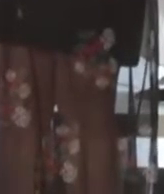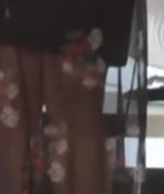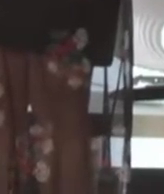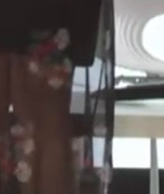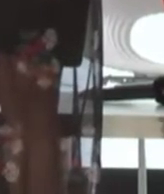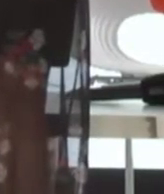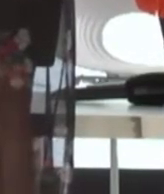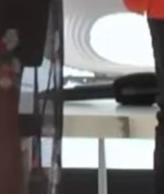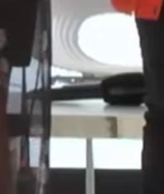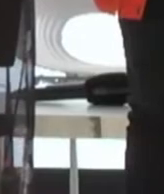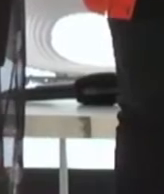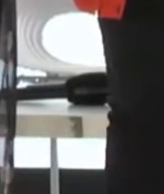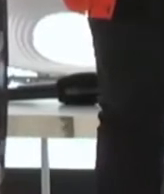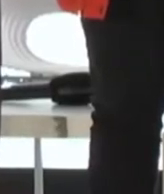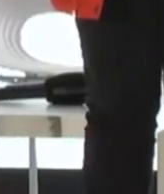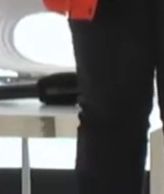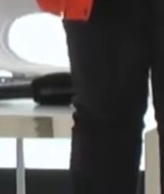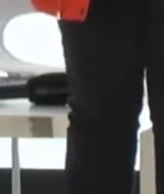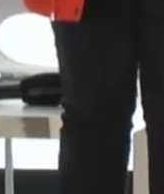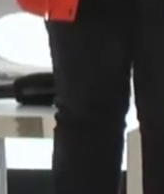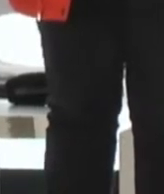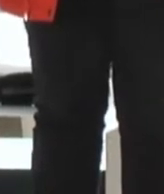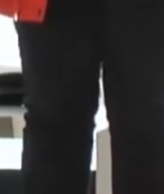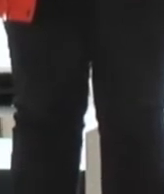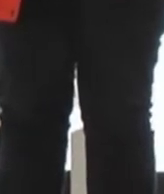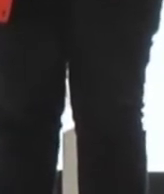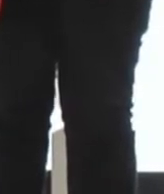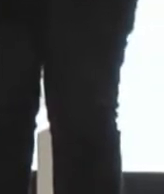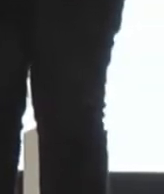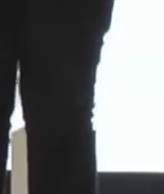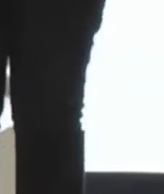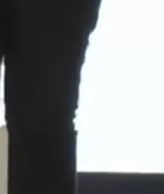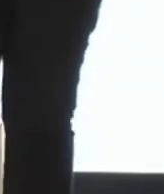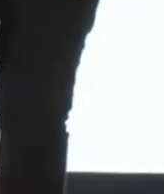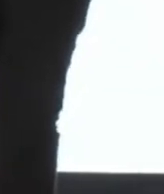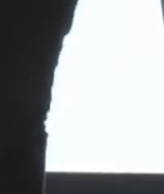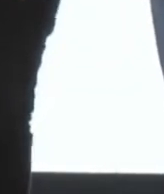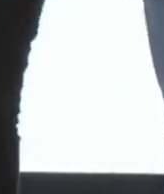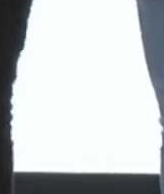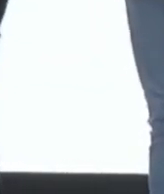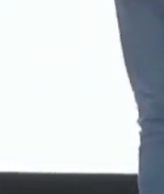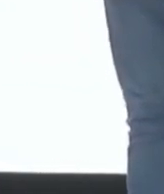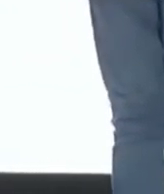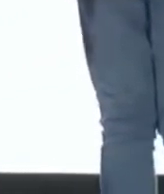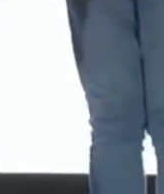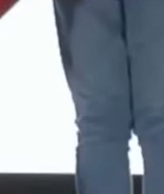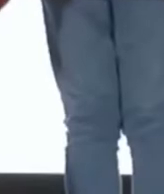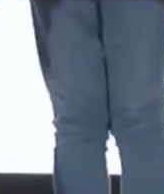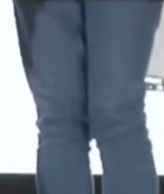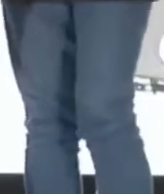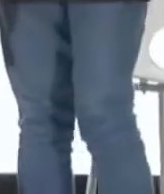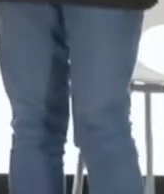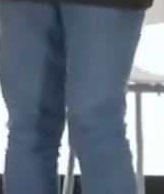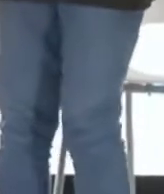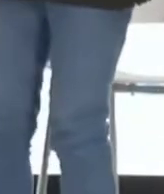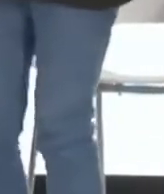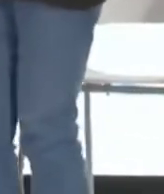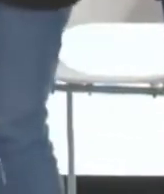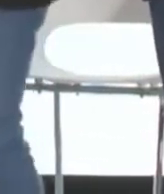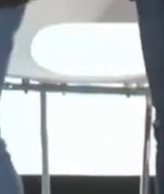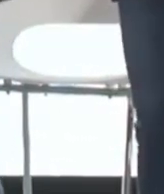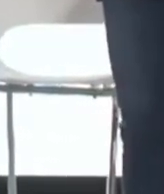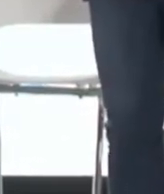hacer una reflexión de fondo sobre políticas de igualdad, y por lo tanto ha estado la tercera pata